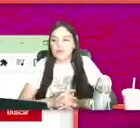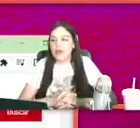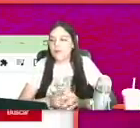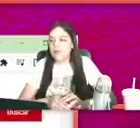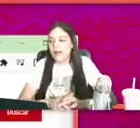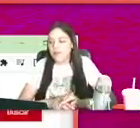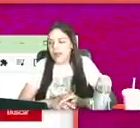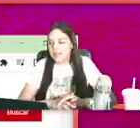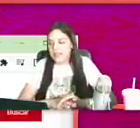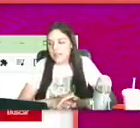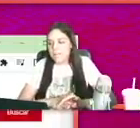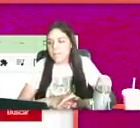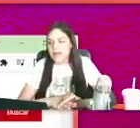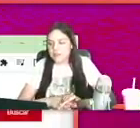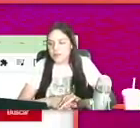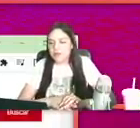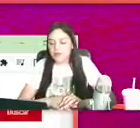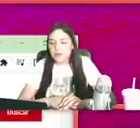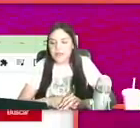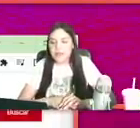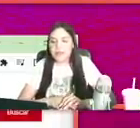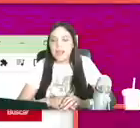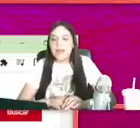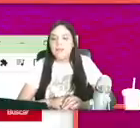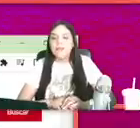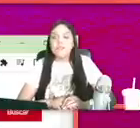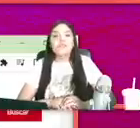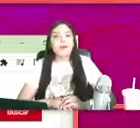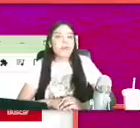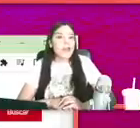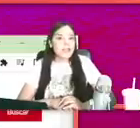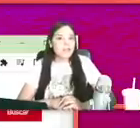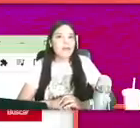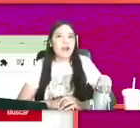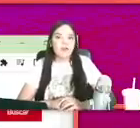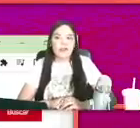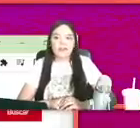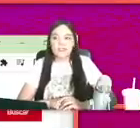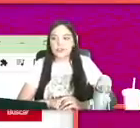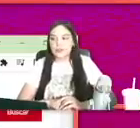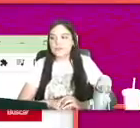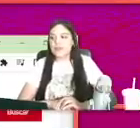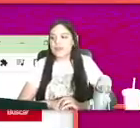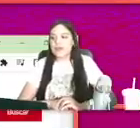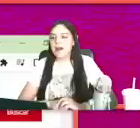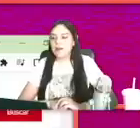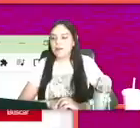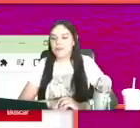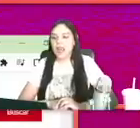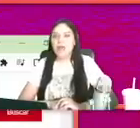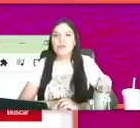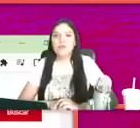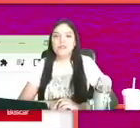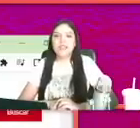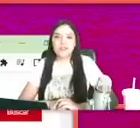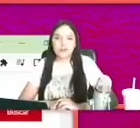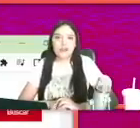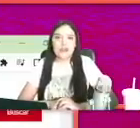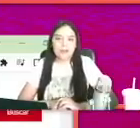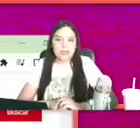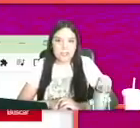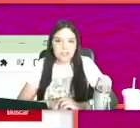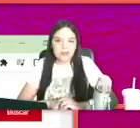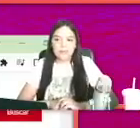hubo en una boda hace más o menos un mes, sus familiares tomaron la decisión de llevarlo a un centro